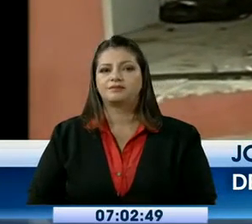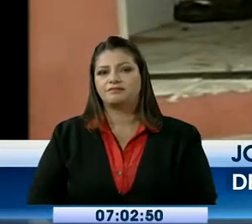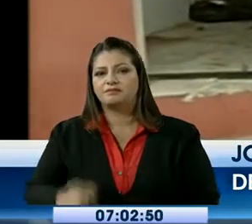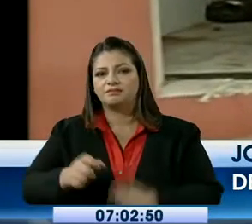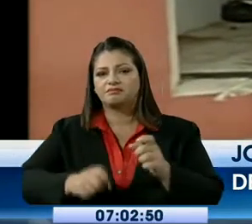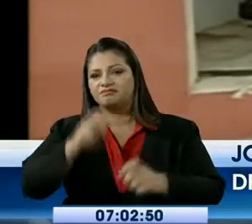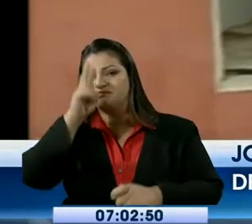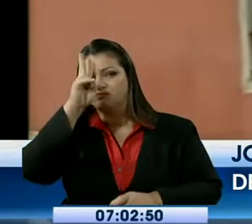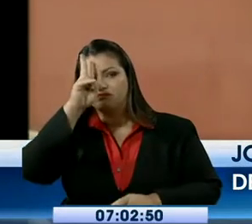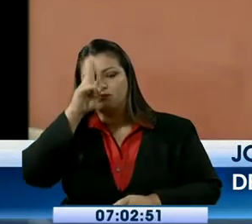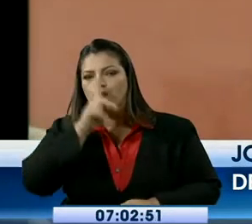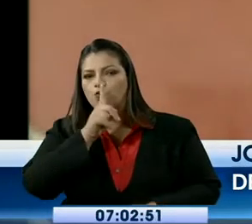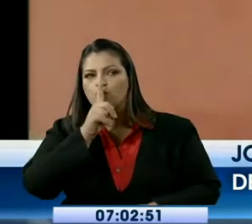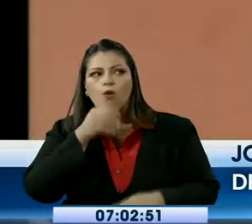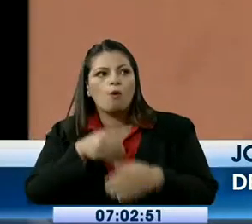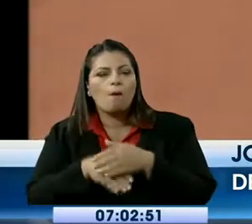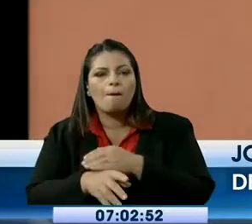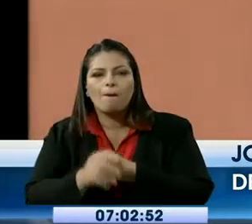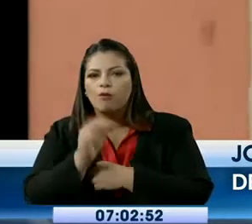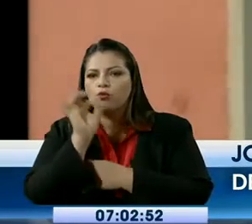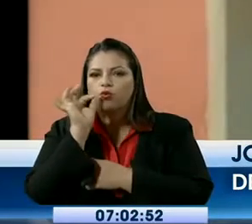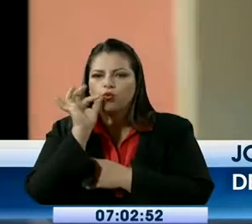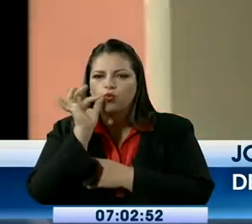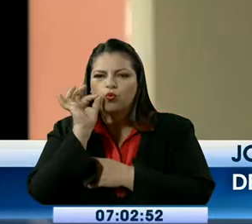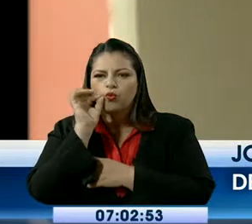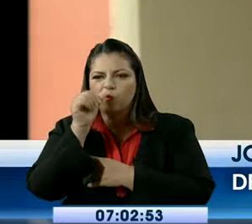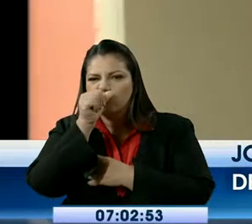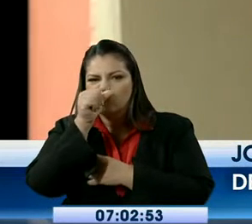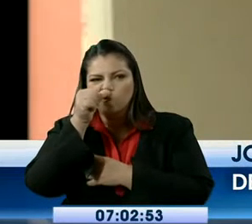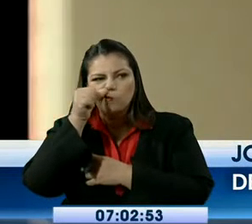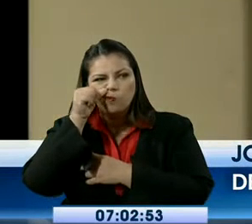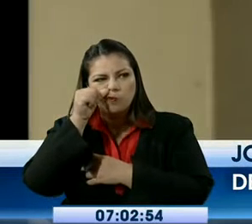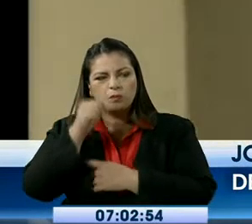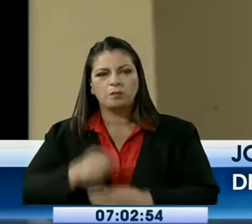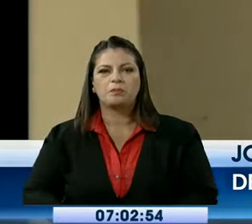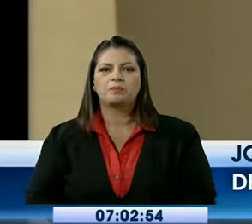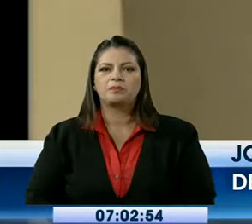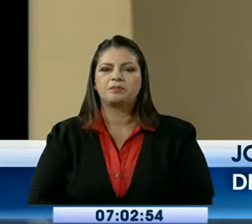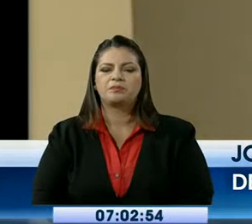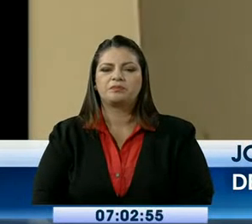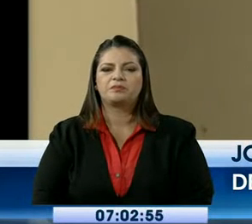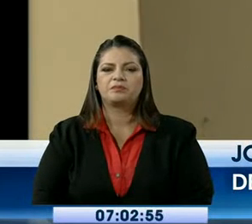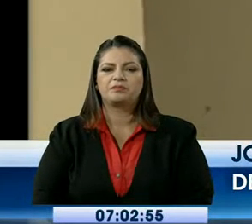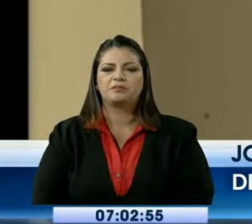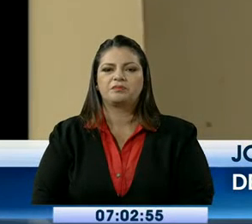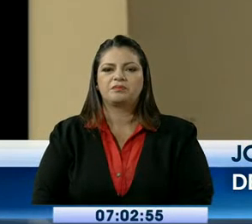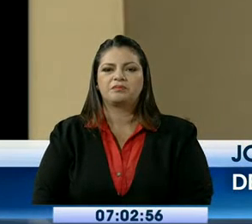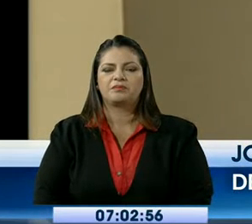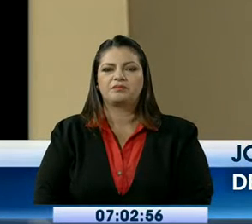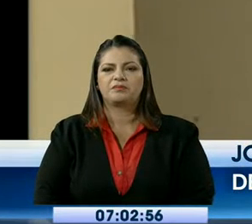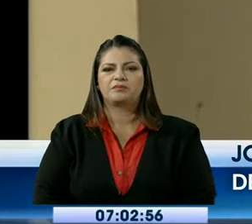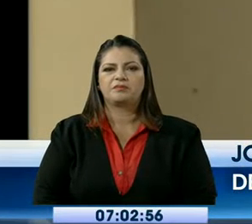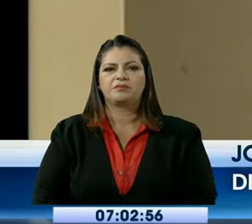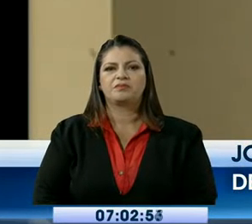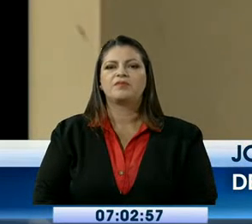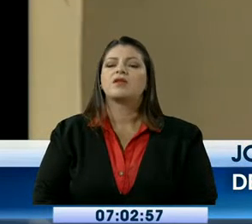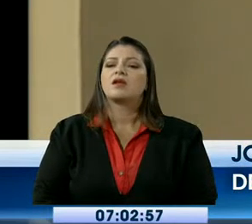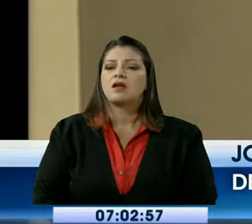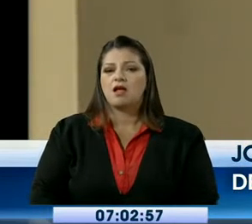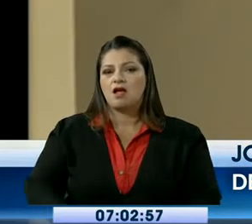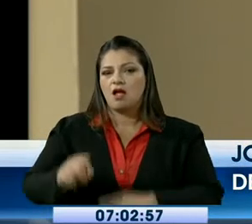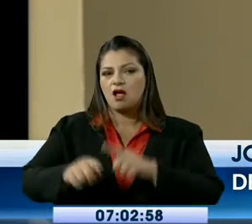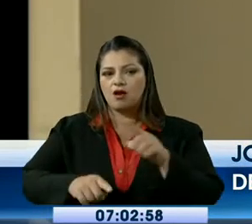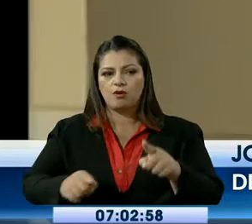de droga. Personas en situación de indigencia, quienes a más de dormir y aparentemente